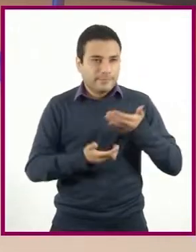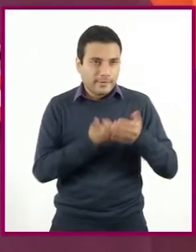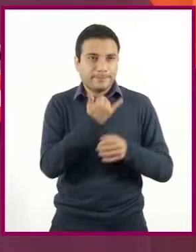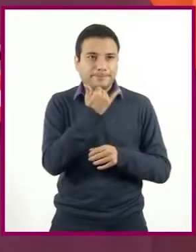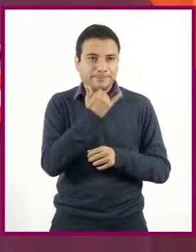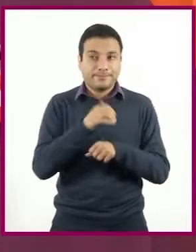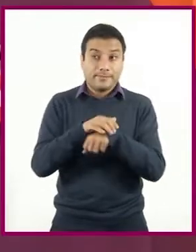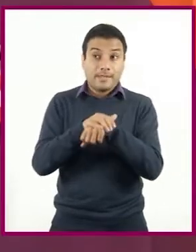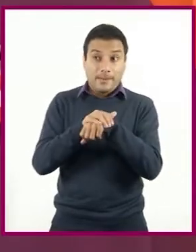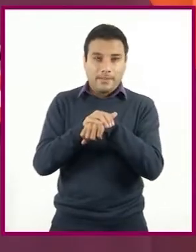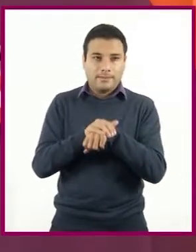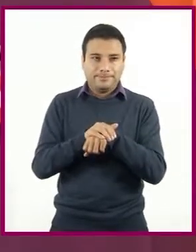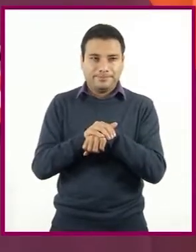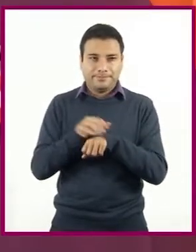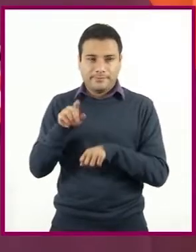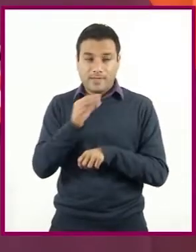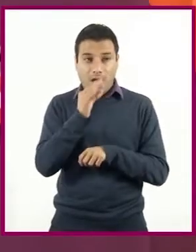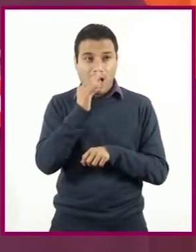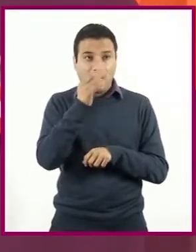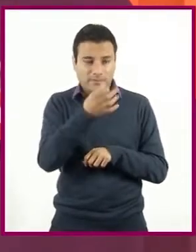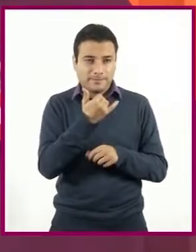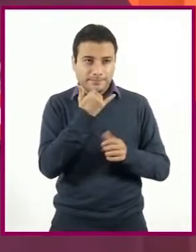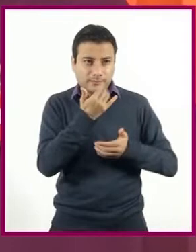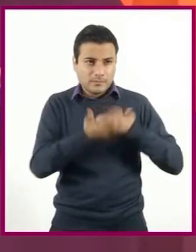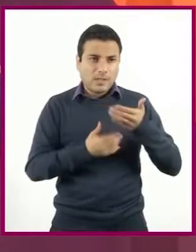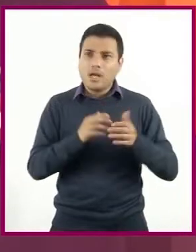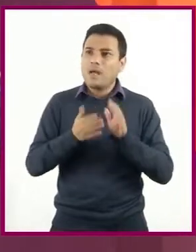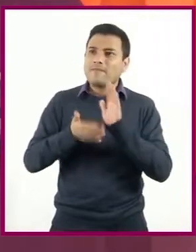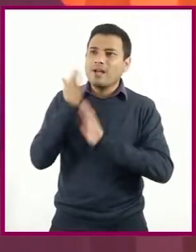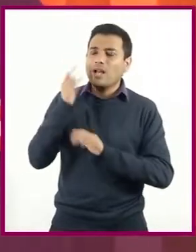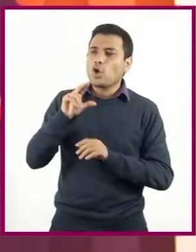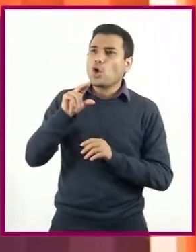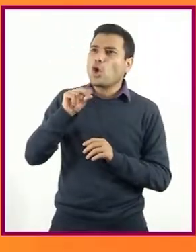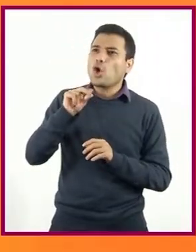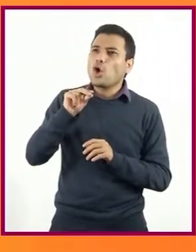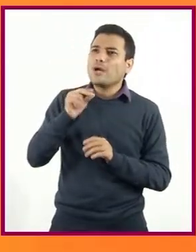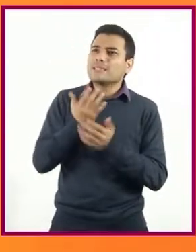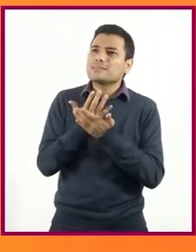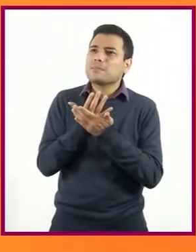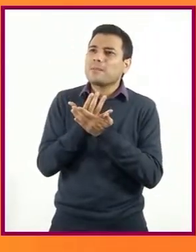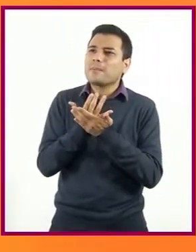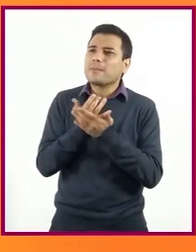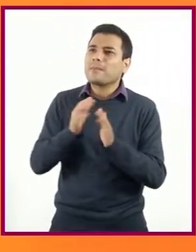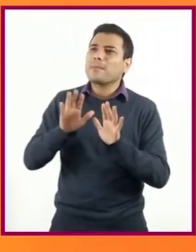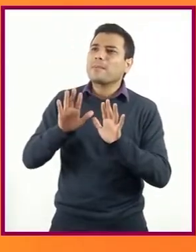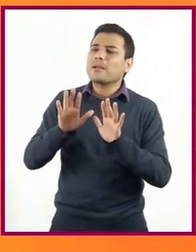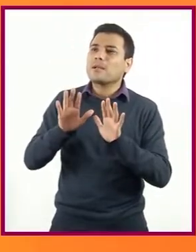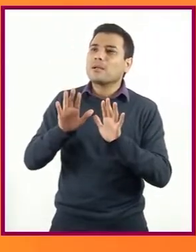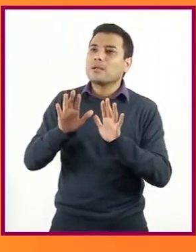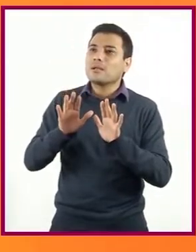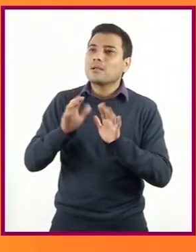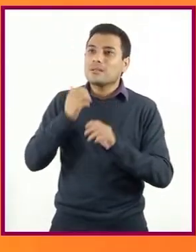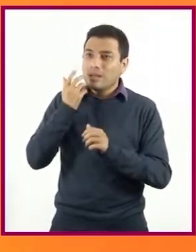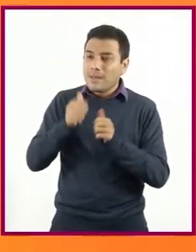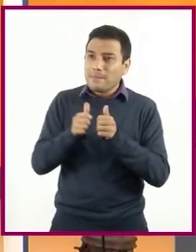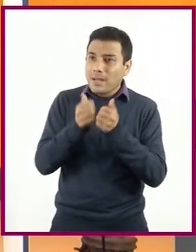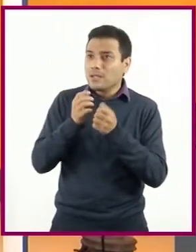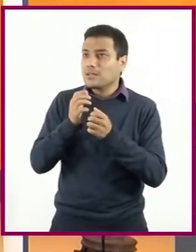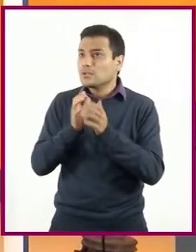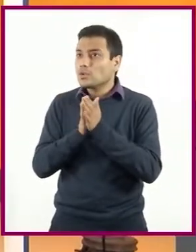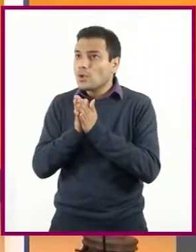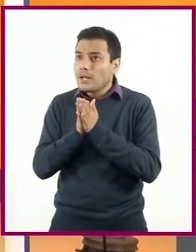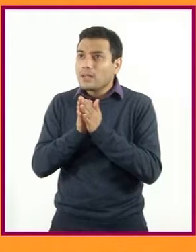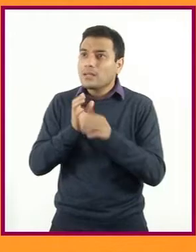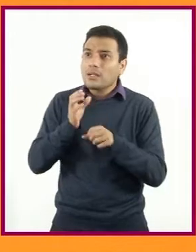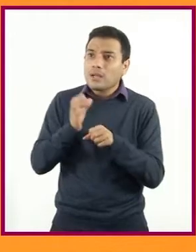amiga Sor Juana. Hasta Oye, luego. No, oiga, no se vaya. No, espérese. Espere. Unos churros con chocolate. O un café.